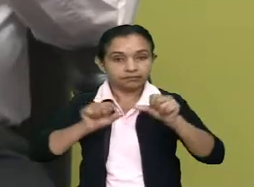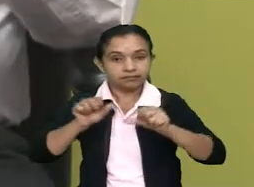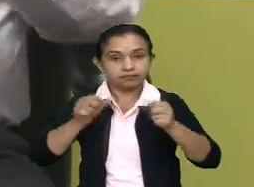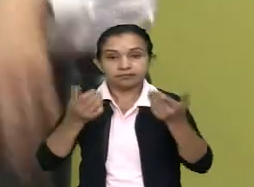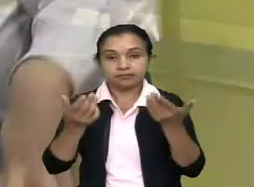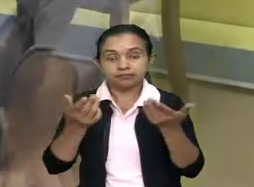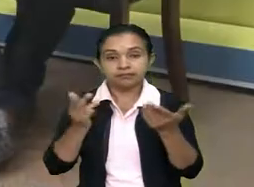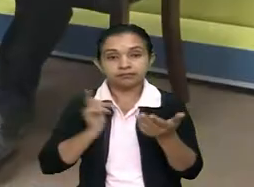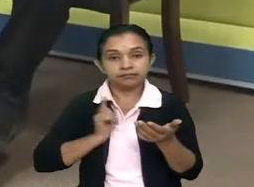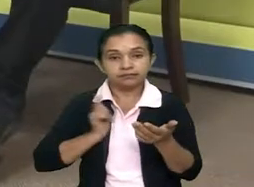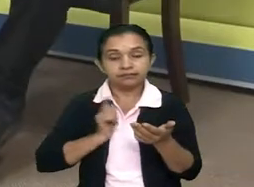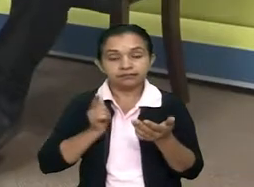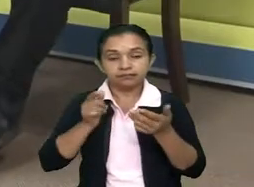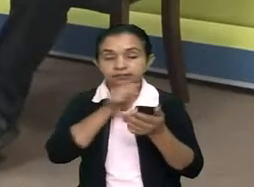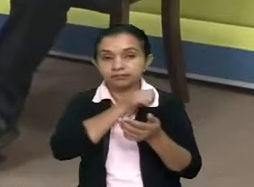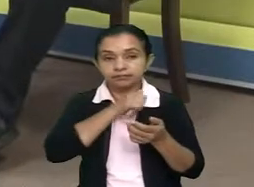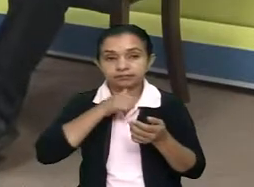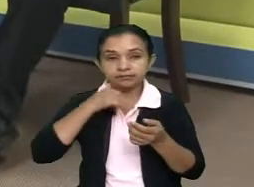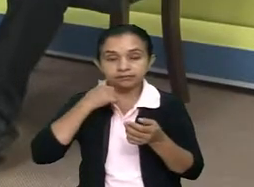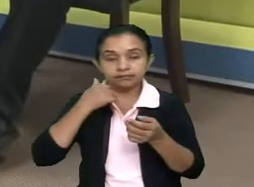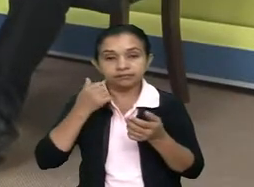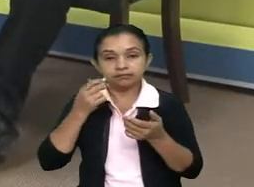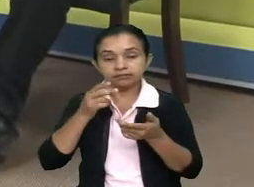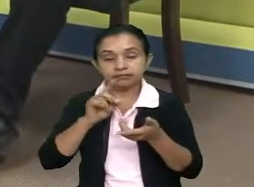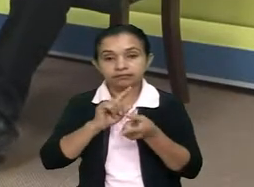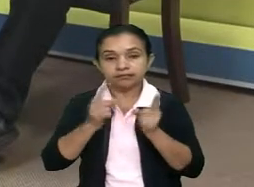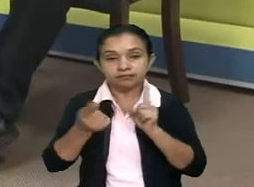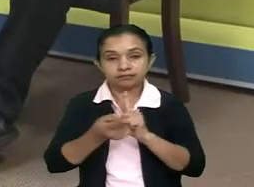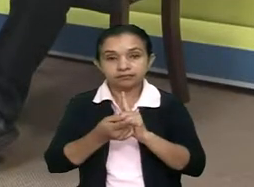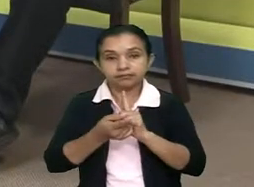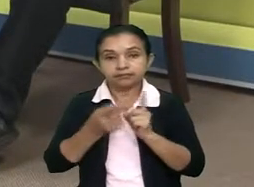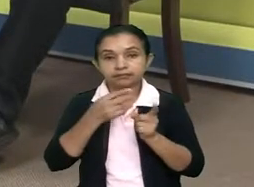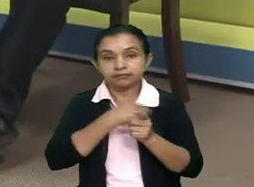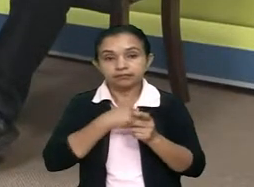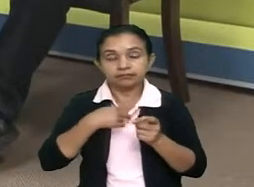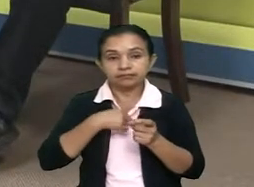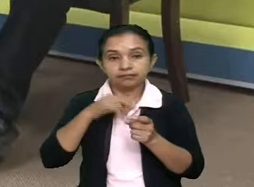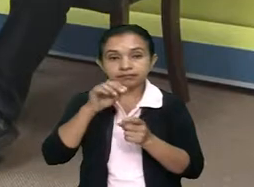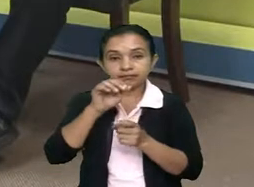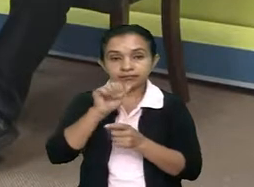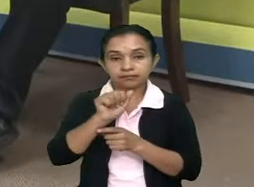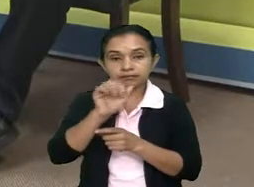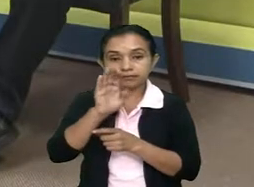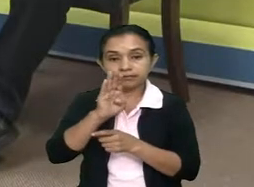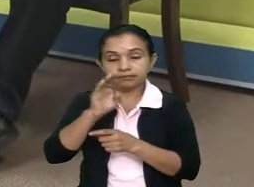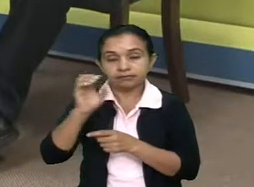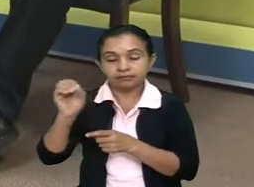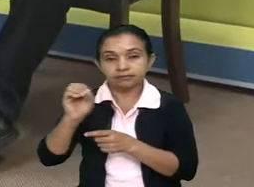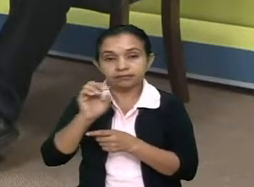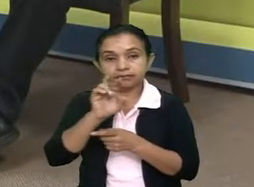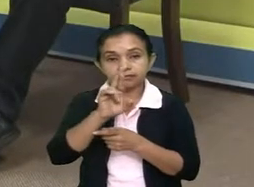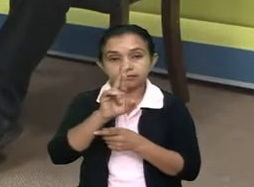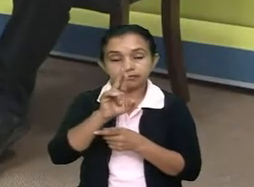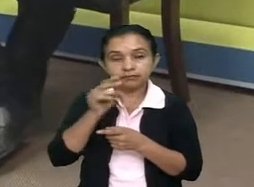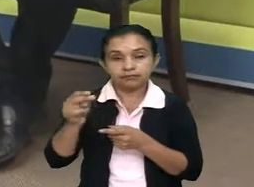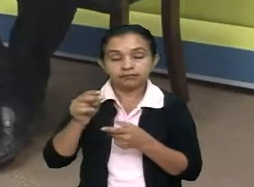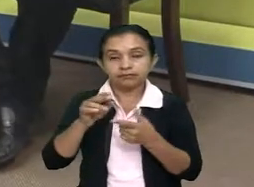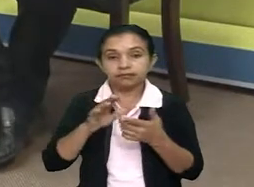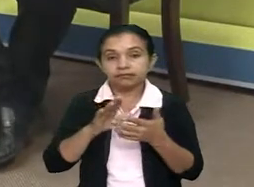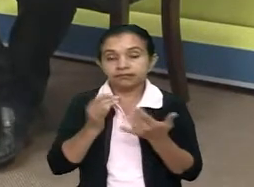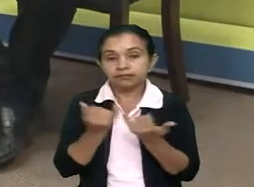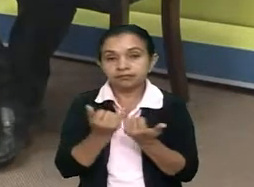tienen que examinarse a la hora de transfundir testearse son el labio y el rh negativo sí